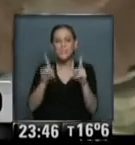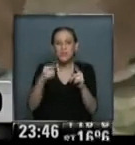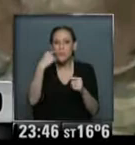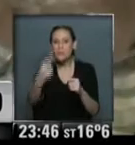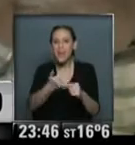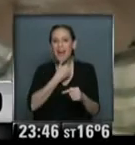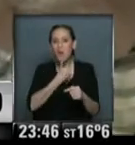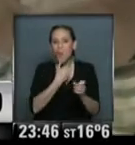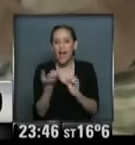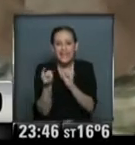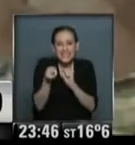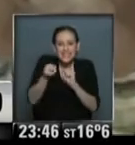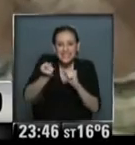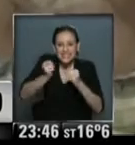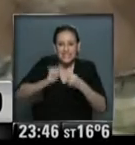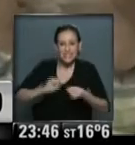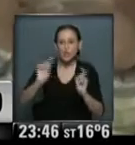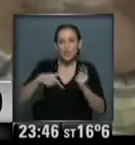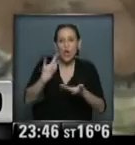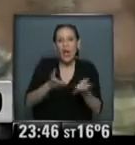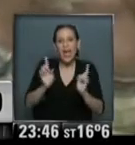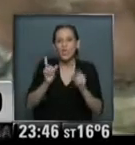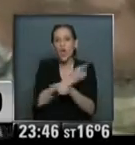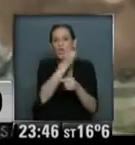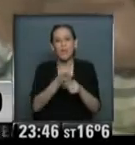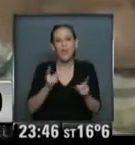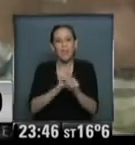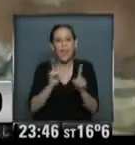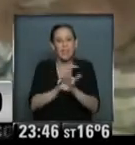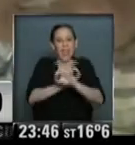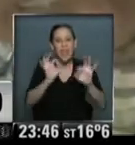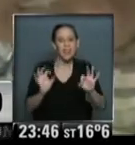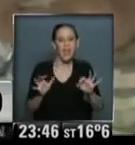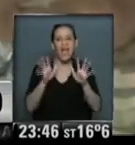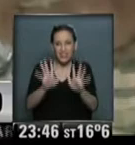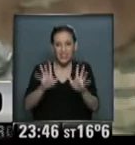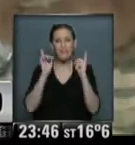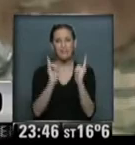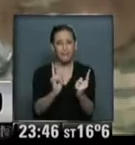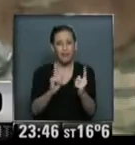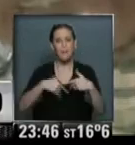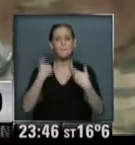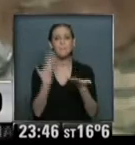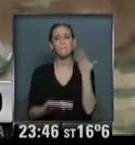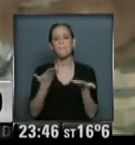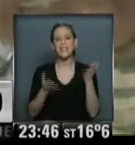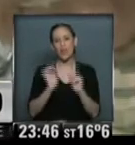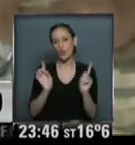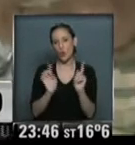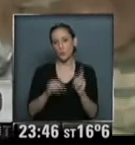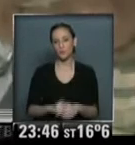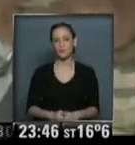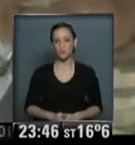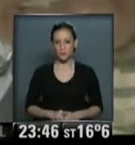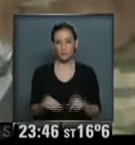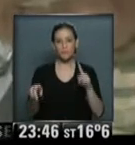fíjate, el agua, claro, no cae, porque no tiene hacia dónde caer. No hay abajo ni arriba y en la estación no tiene peso el agua y se mantiene unida por un